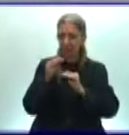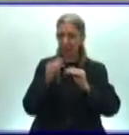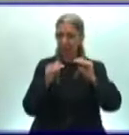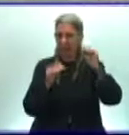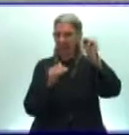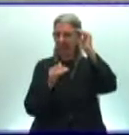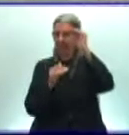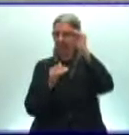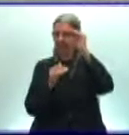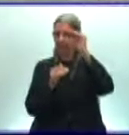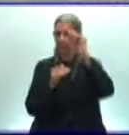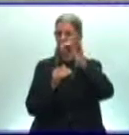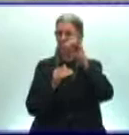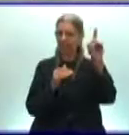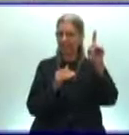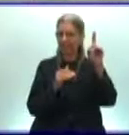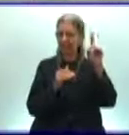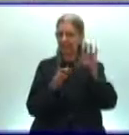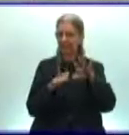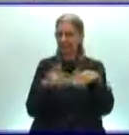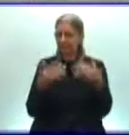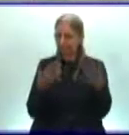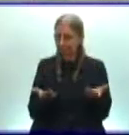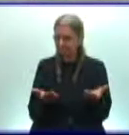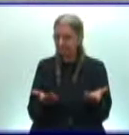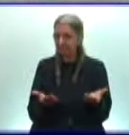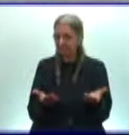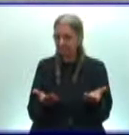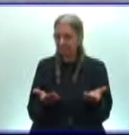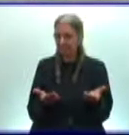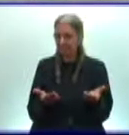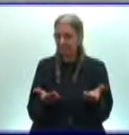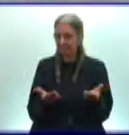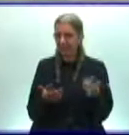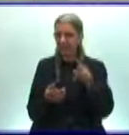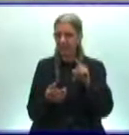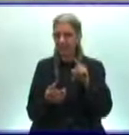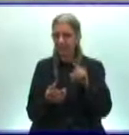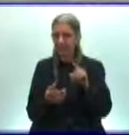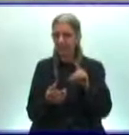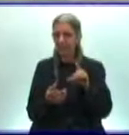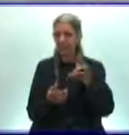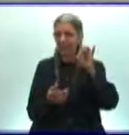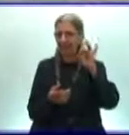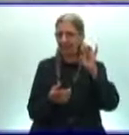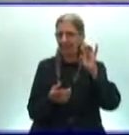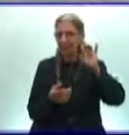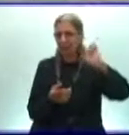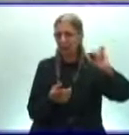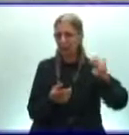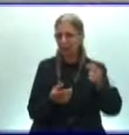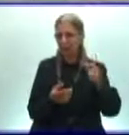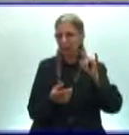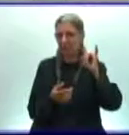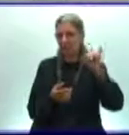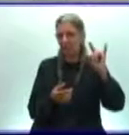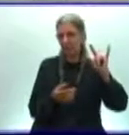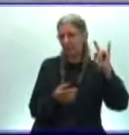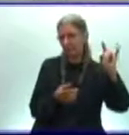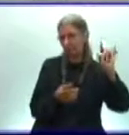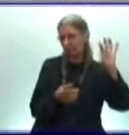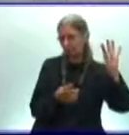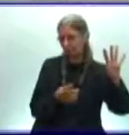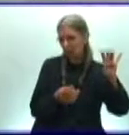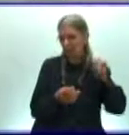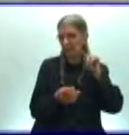el extremo superior derecho de cada casilla, recuerden que es una propiedad de los